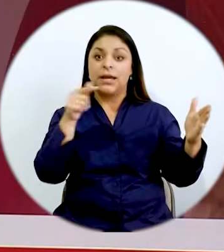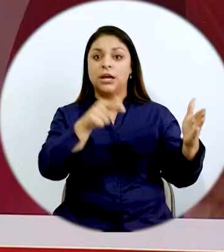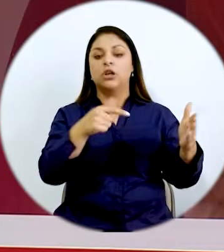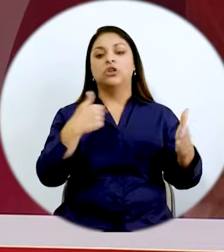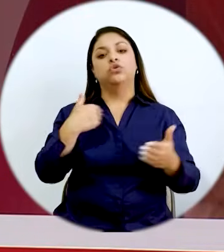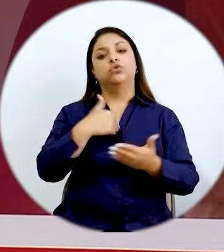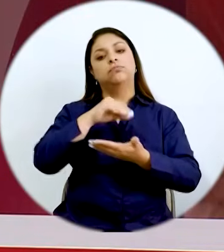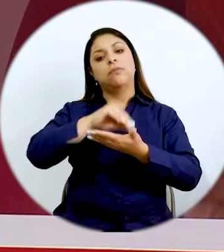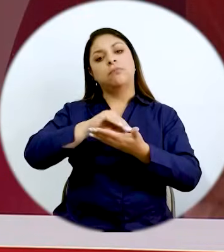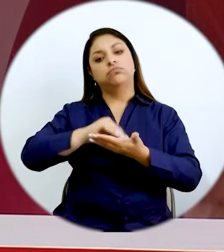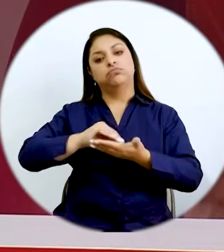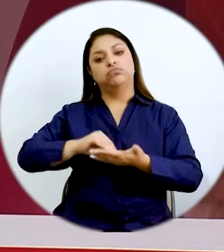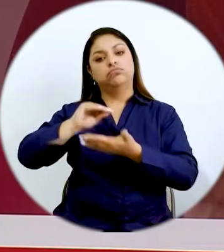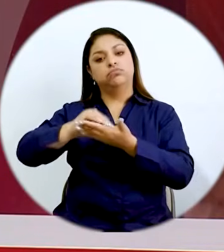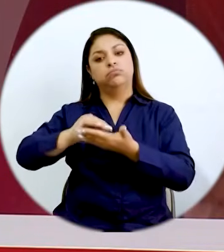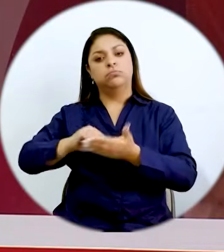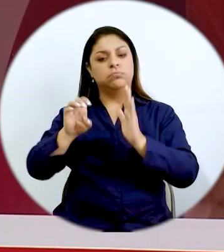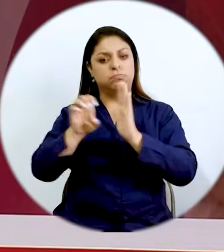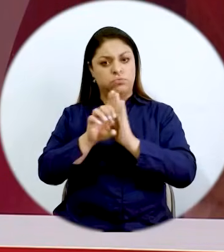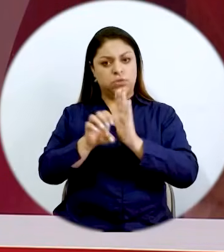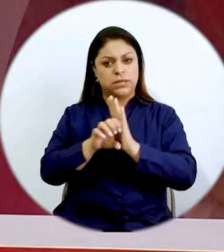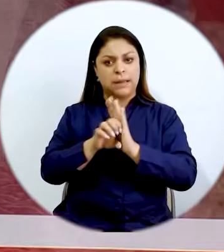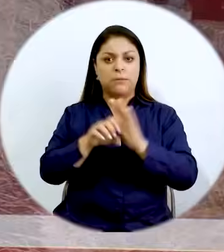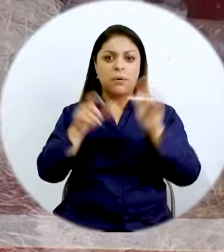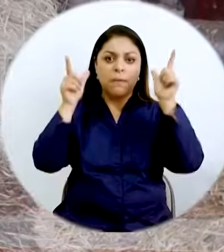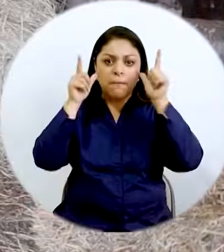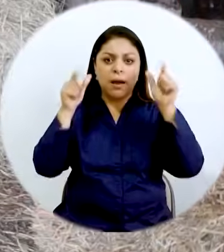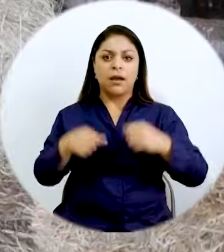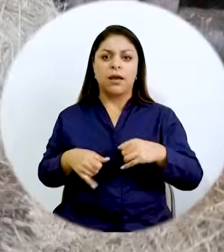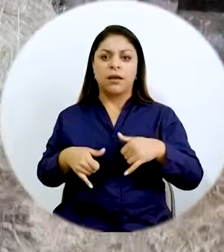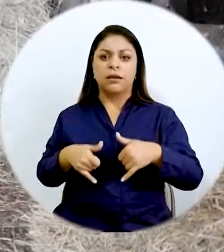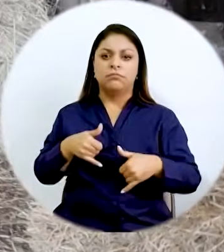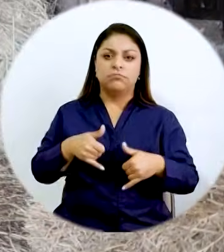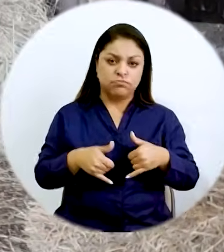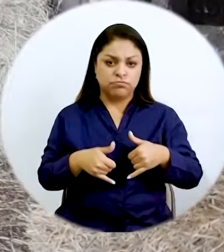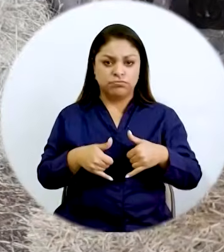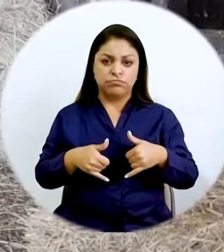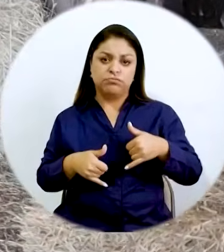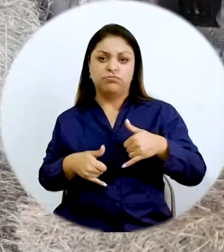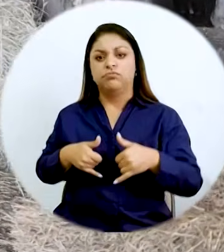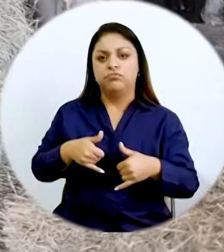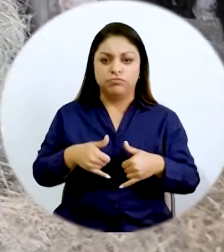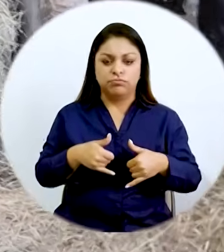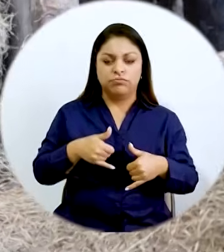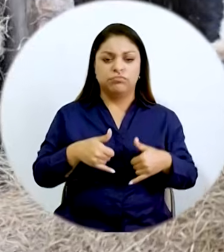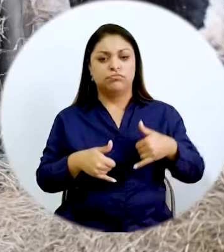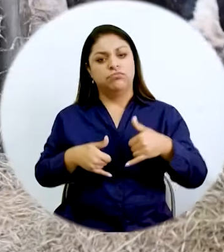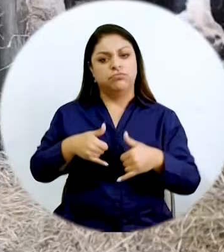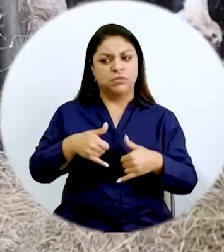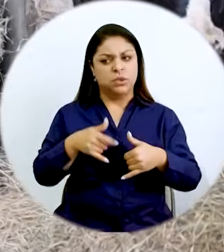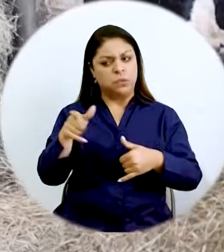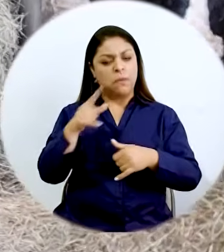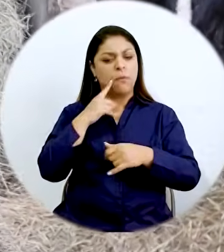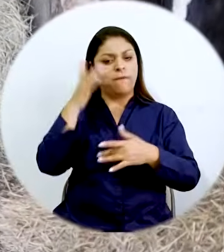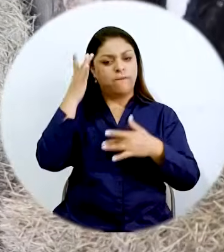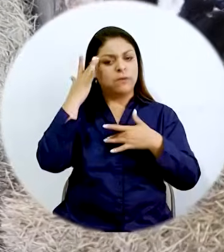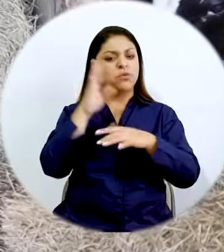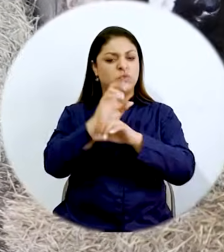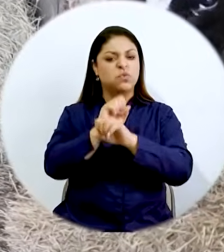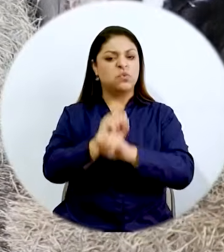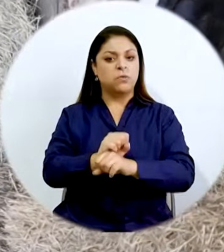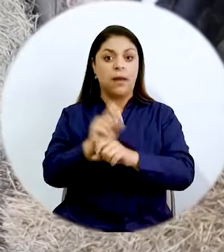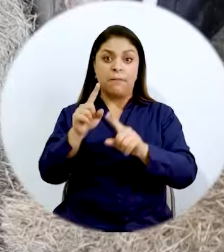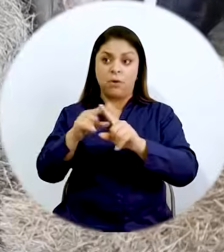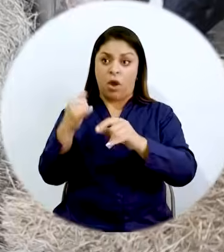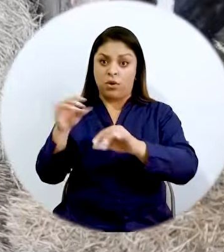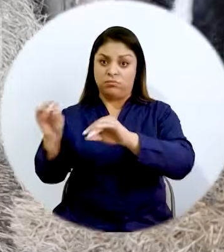usted va llevando datos de qué, por ejemplo, renqueras. O sea, vacas que renquean es una enfermedad muy común en las vacas, y vimos que con solo